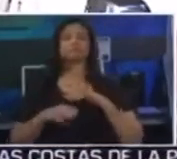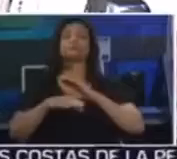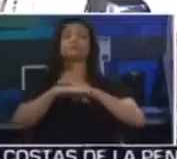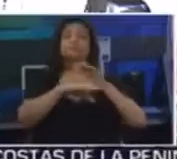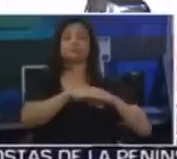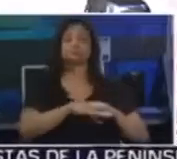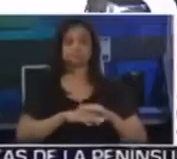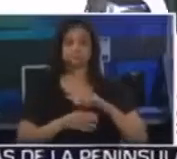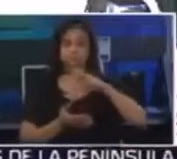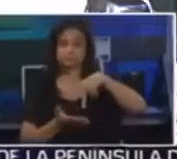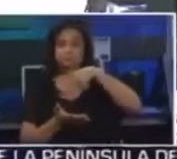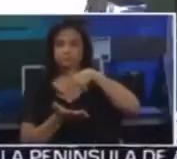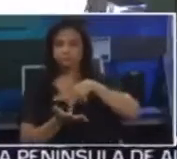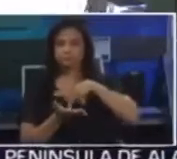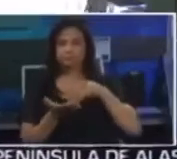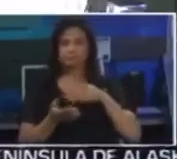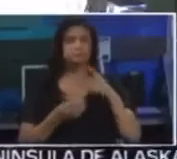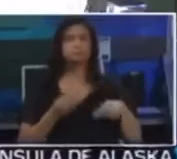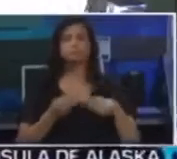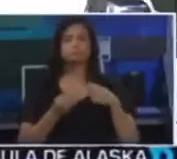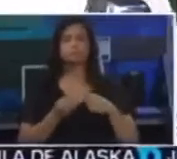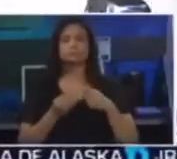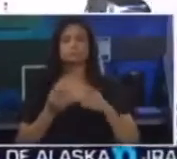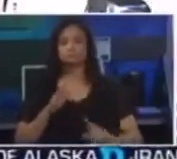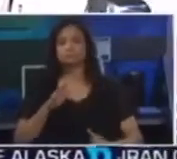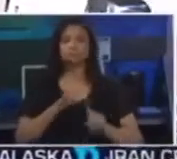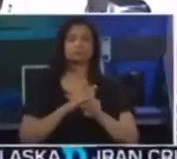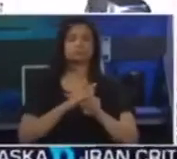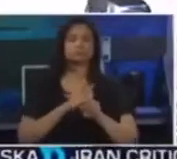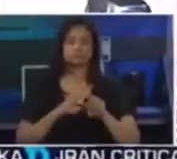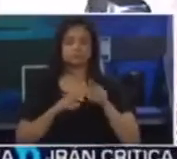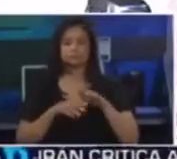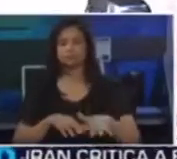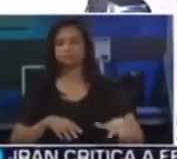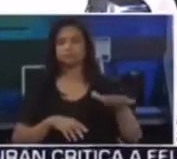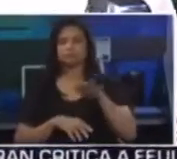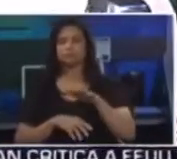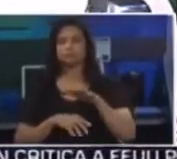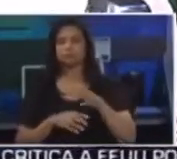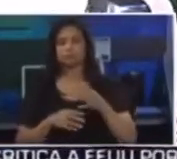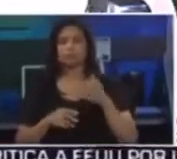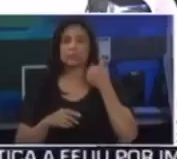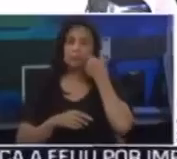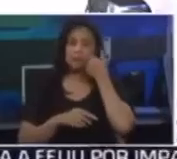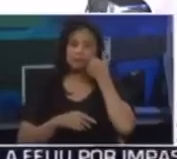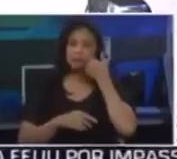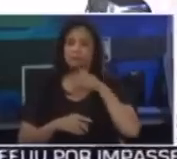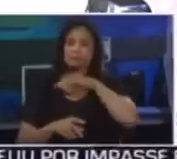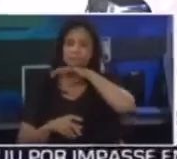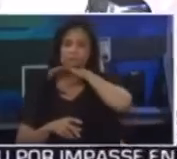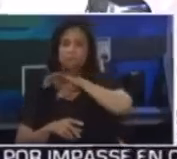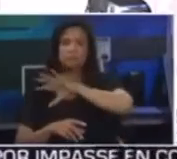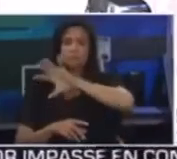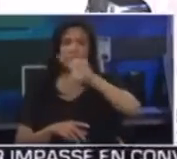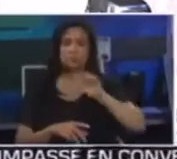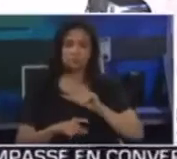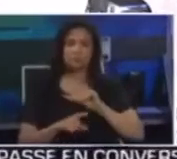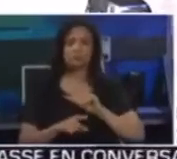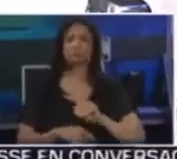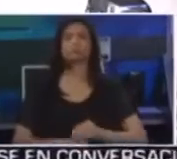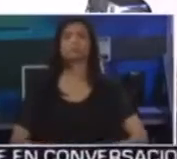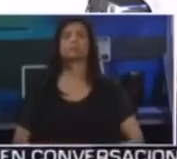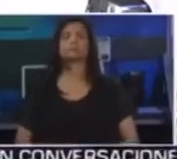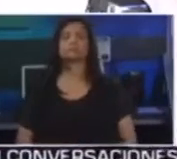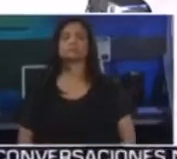alertara a la provincia sobre la presencia en el territorio de la fiebre porcina africana. Nuestro hombre noticias,